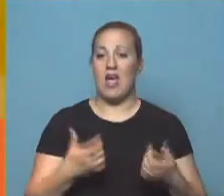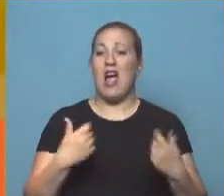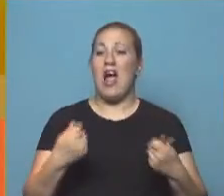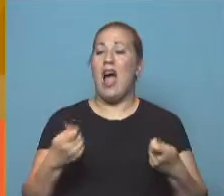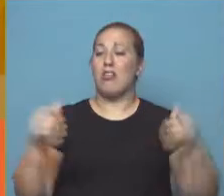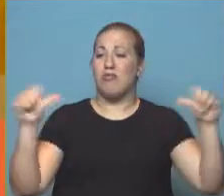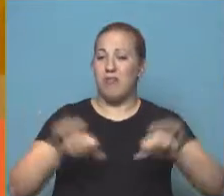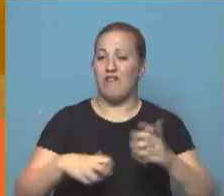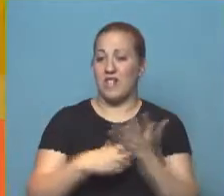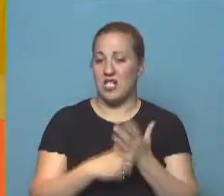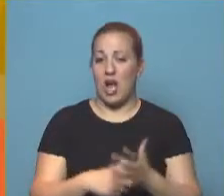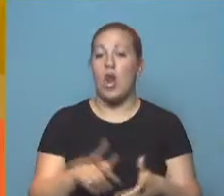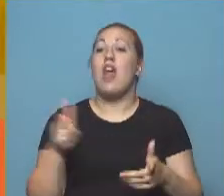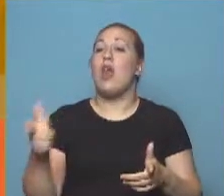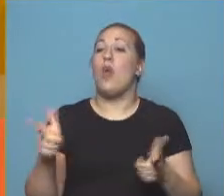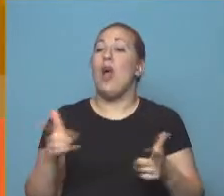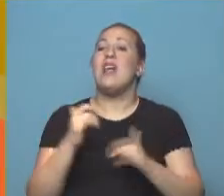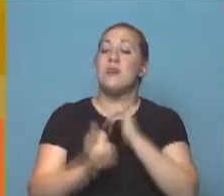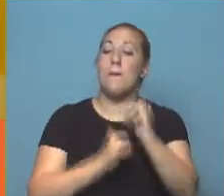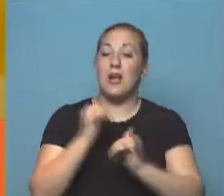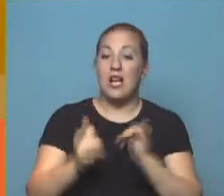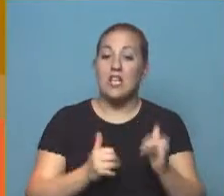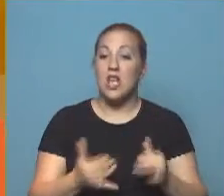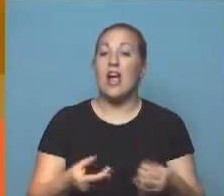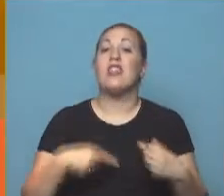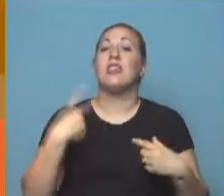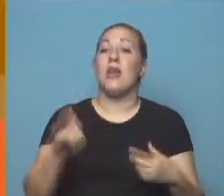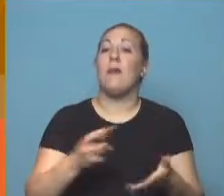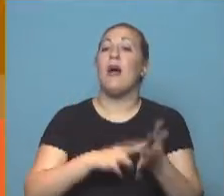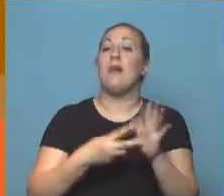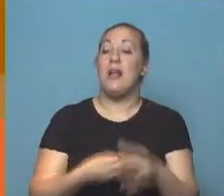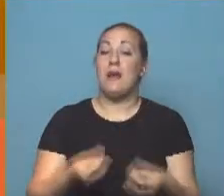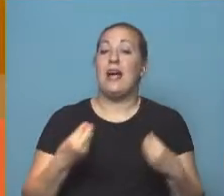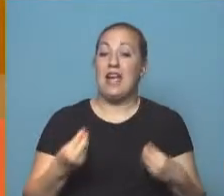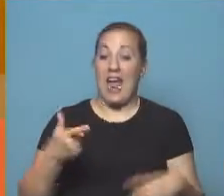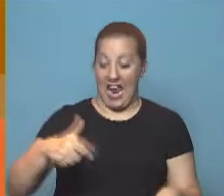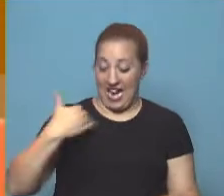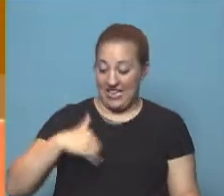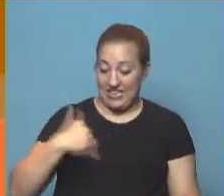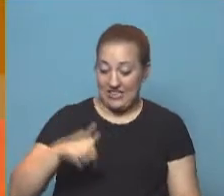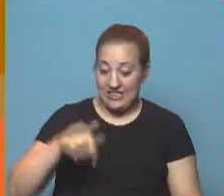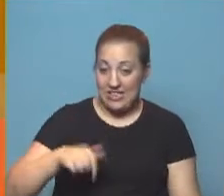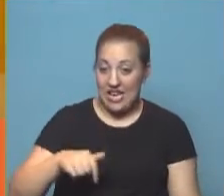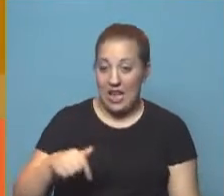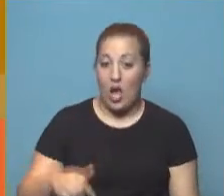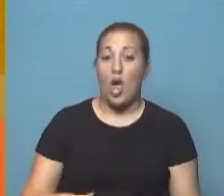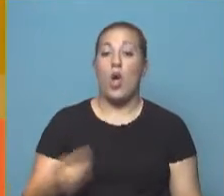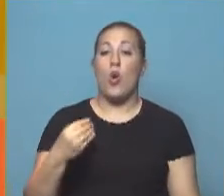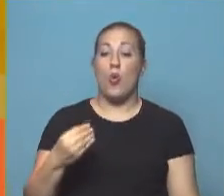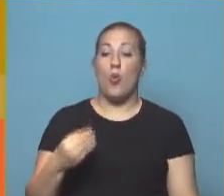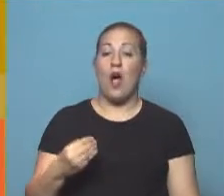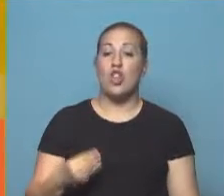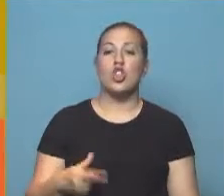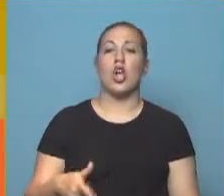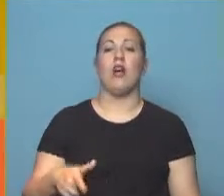Buenos Aires. Y para eso no tenés ninguna explicación. Ahora, ¿cuál fue la consecuencia de eso? Que aunque sea en la Argentina... Digamos, cuando en la región se